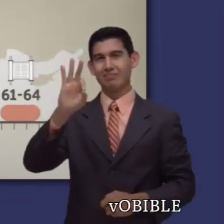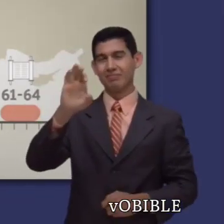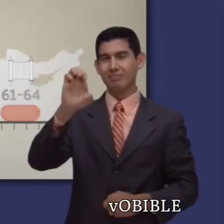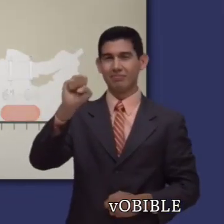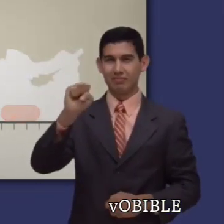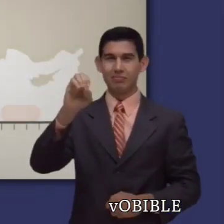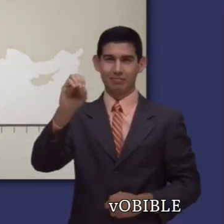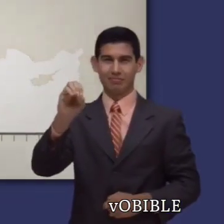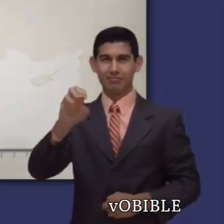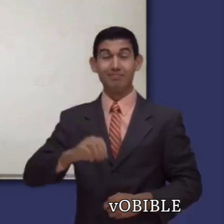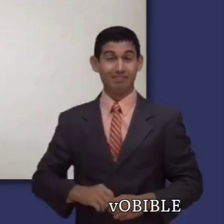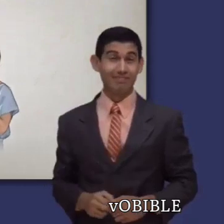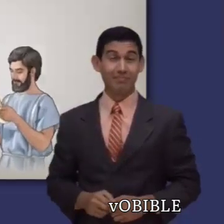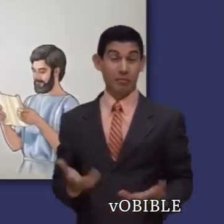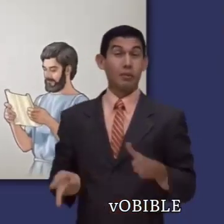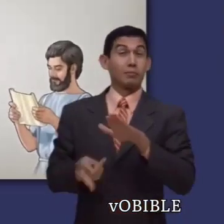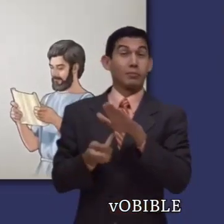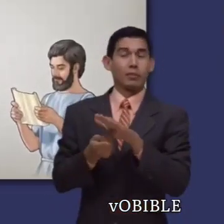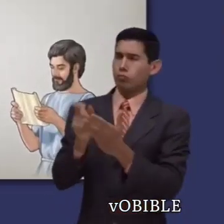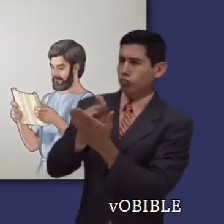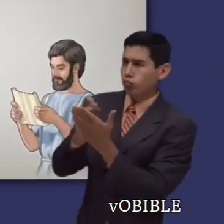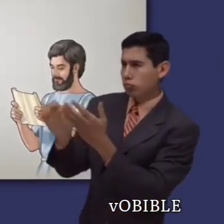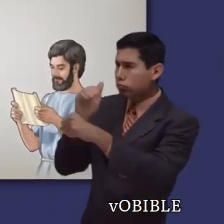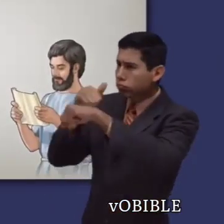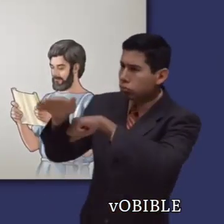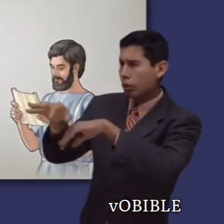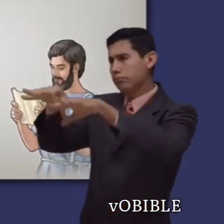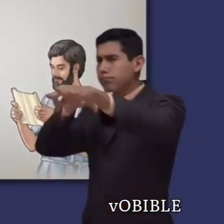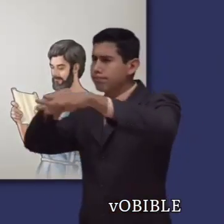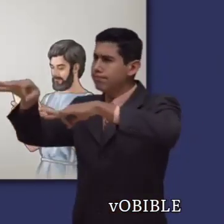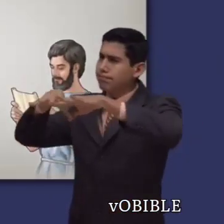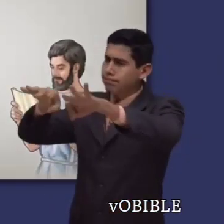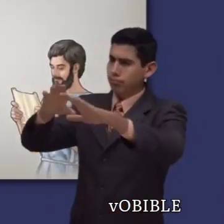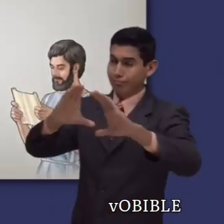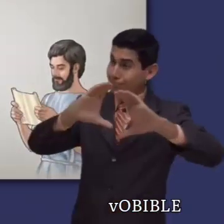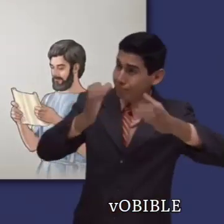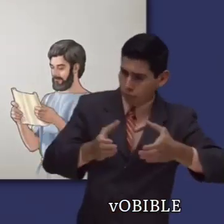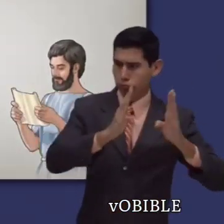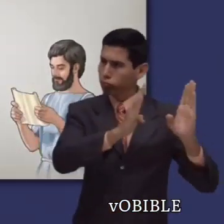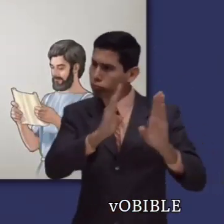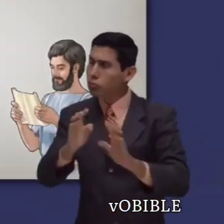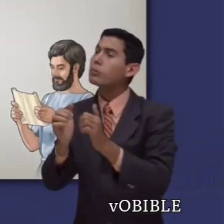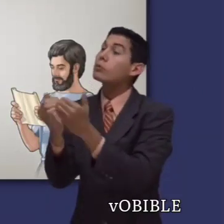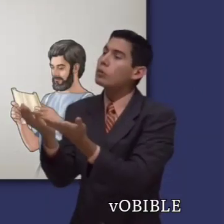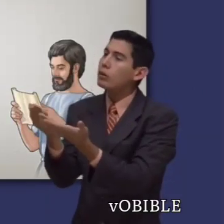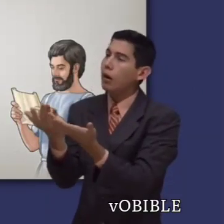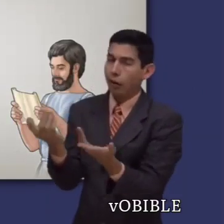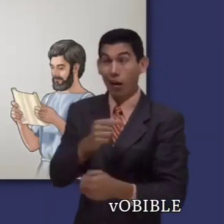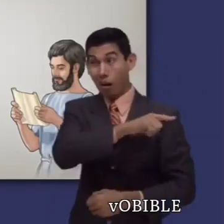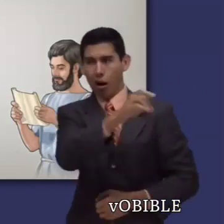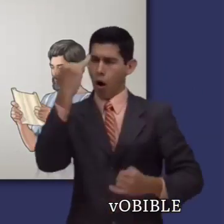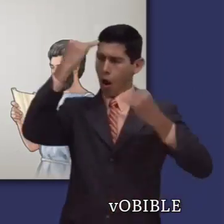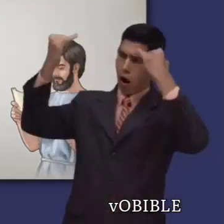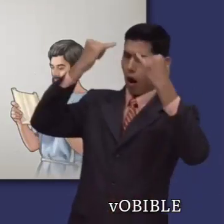Éfeso. En esta carta Pablo establece procedimientos organizativos para las congregaciones y advierte sobre las